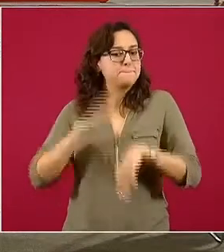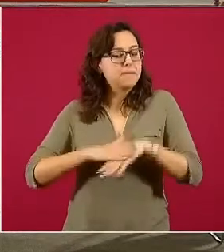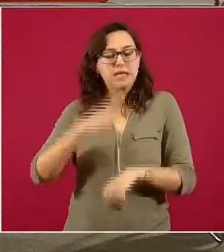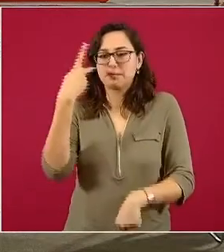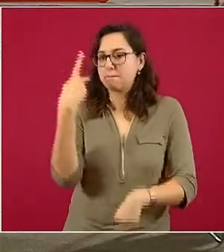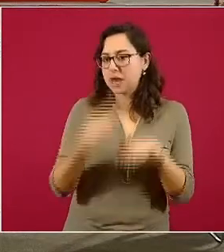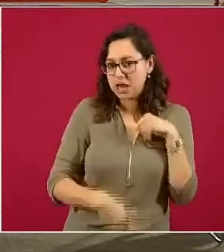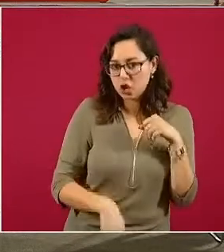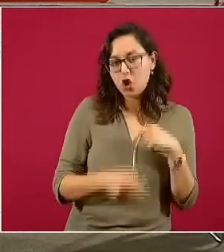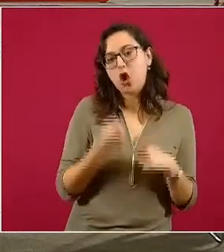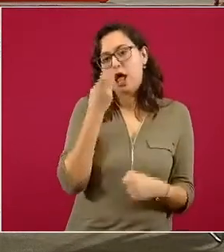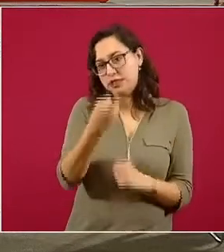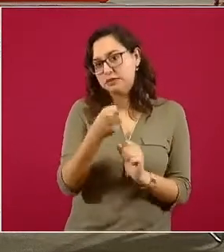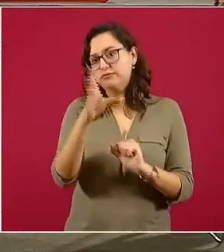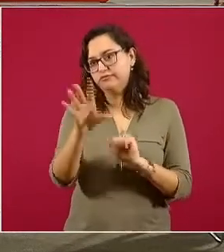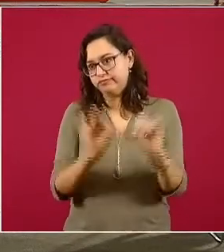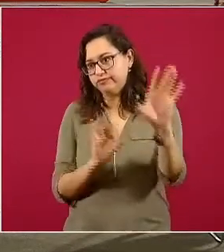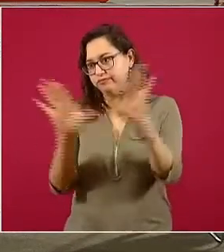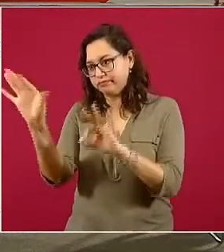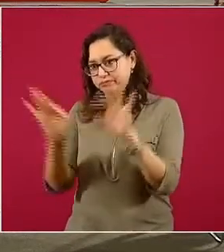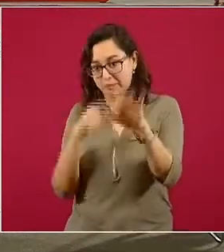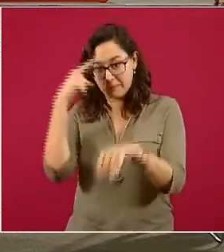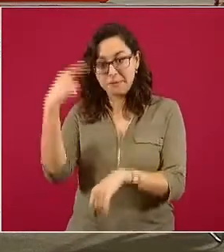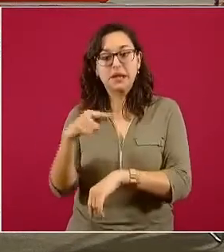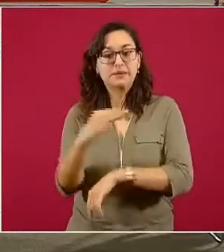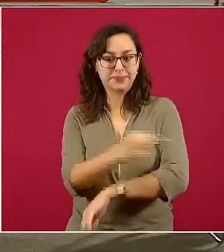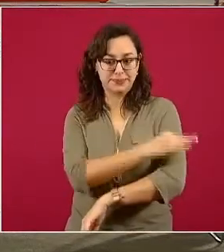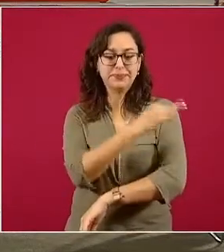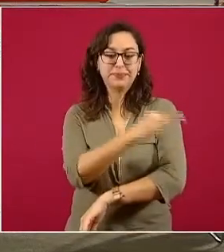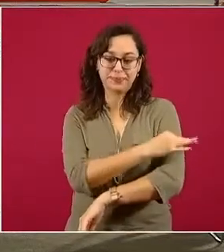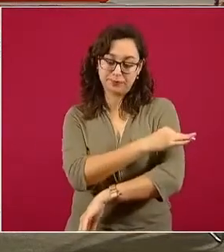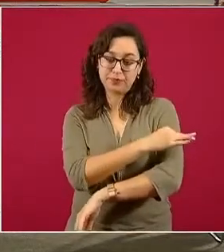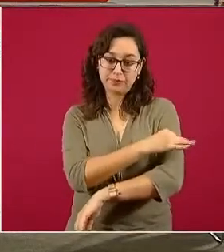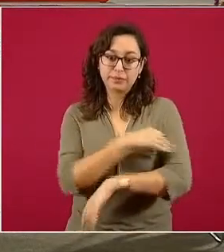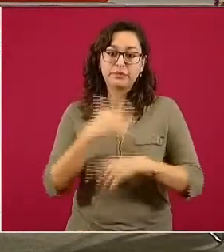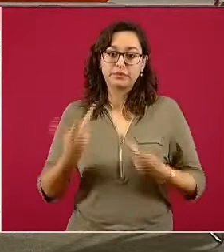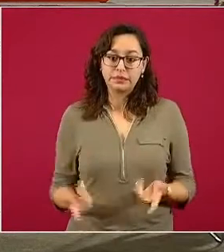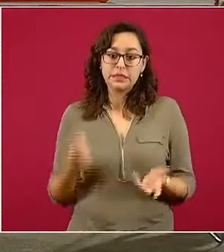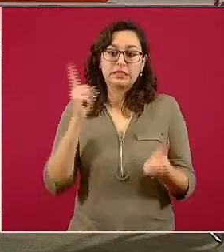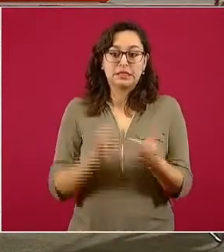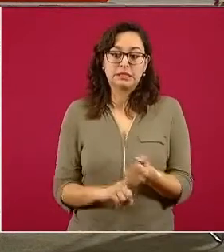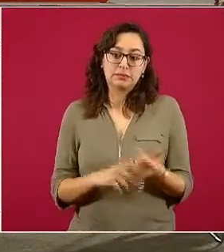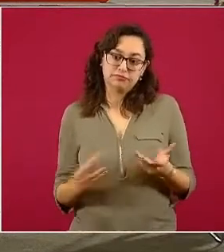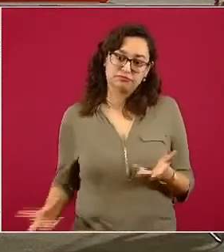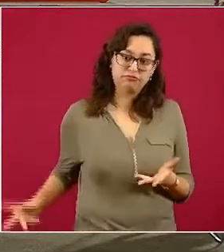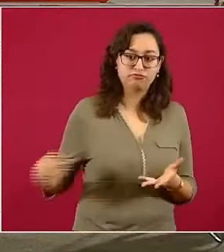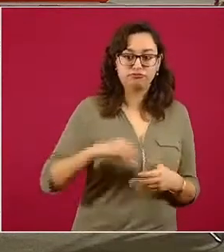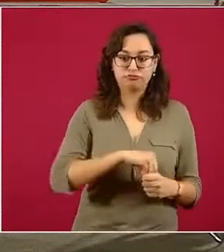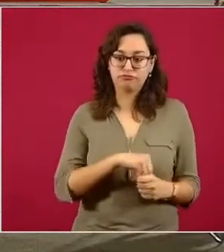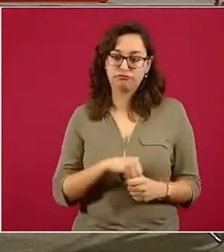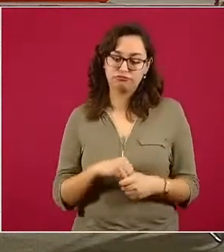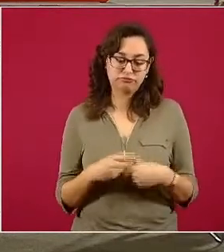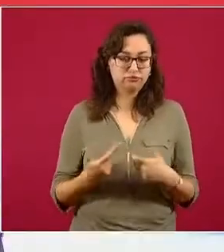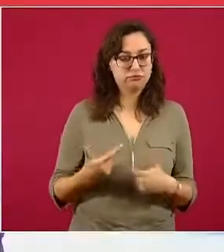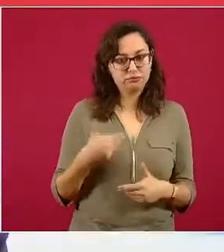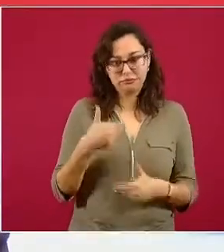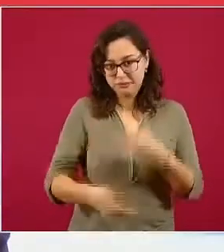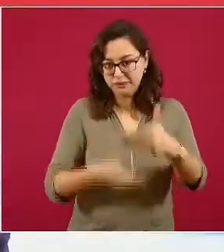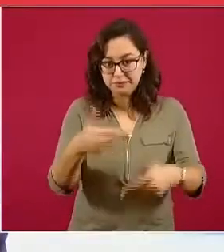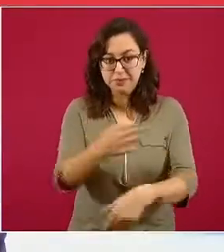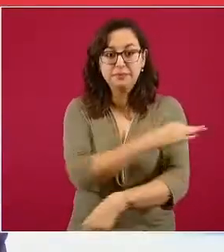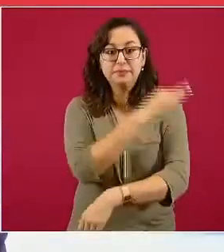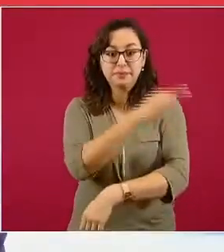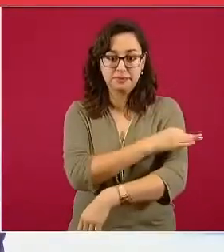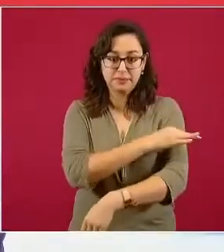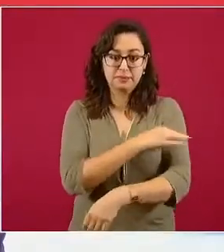el riesgo de exposición COVID, y entonces se incluyan en todas las fases de los operativos, incluida